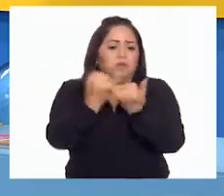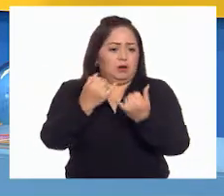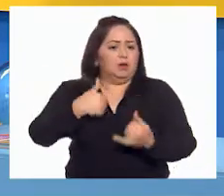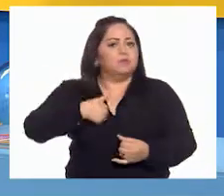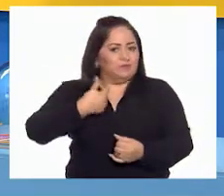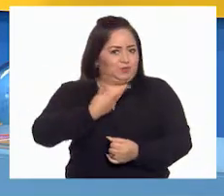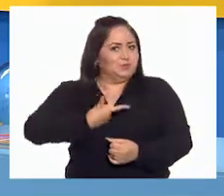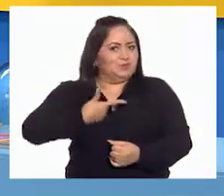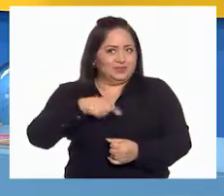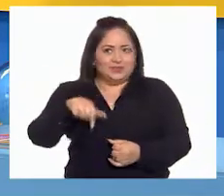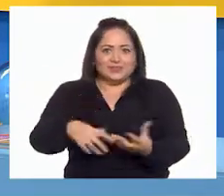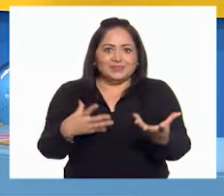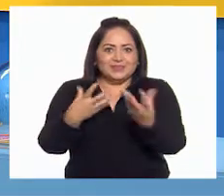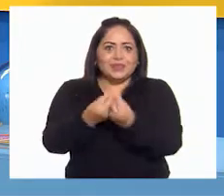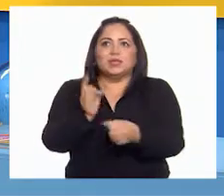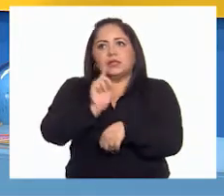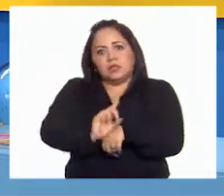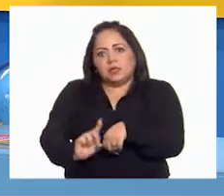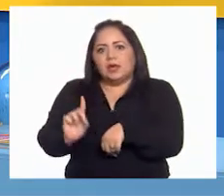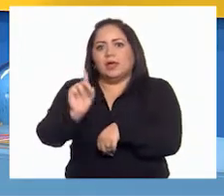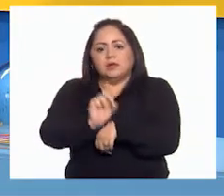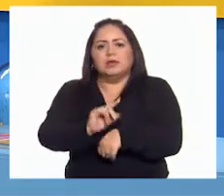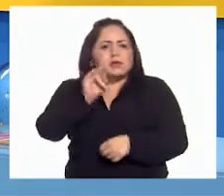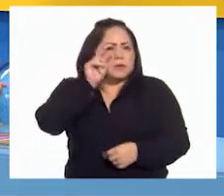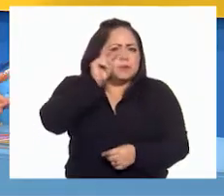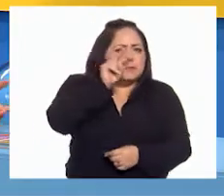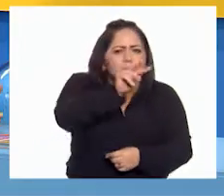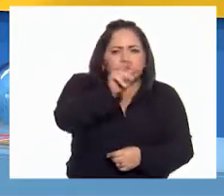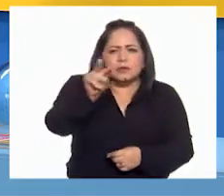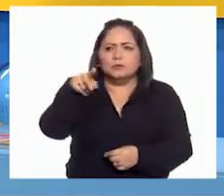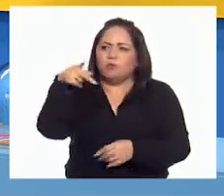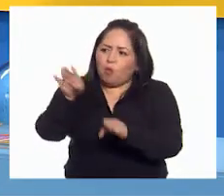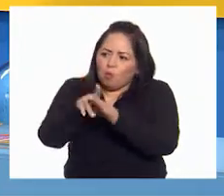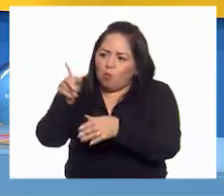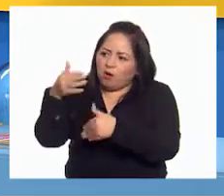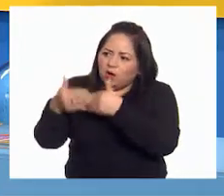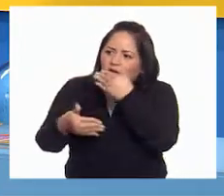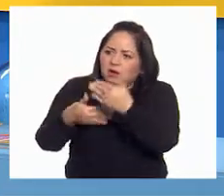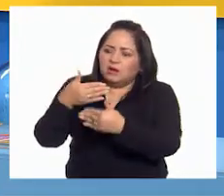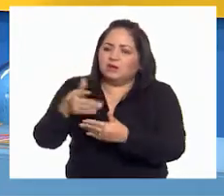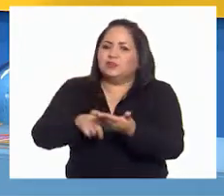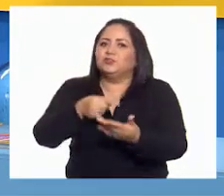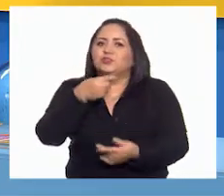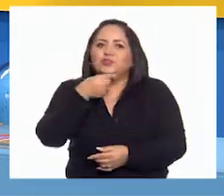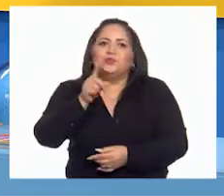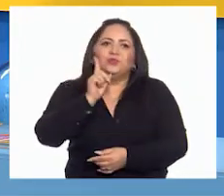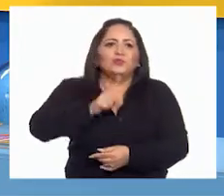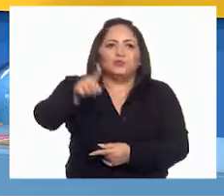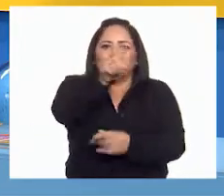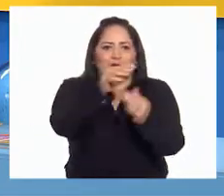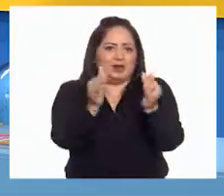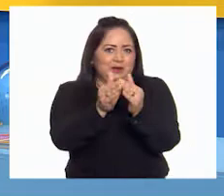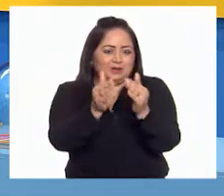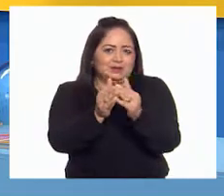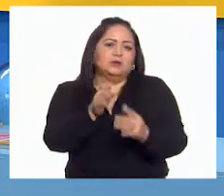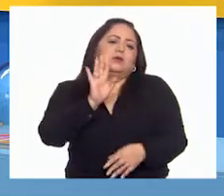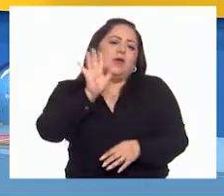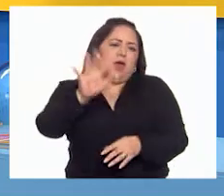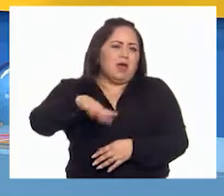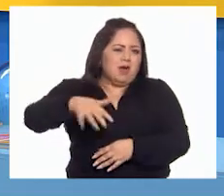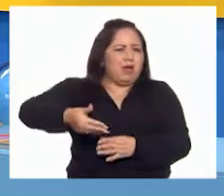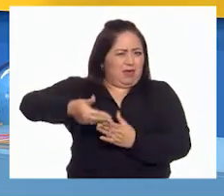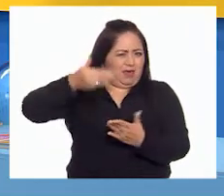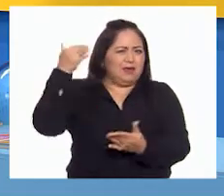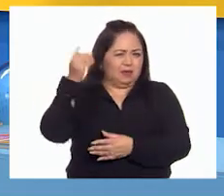me entusiasma estar aquí día con día y ver a través de tus avances los de nuestras niñas y niños en casa. Pues como lo hemos